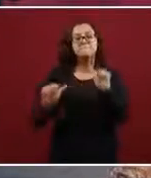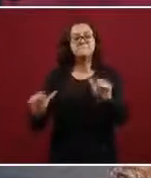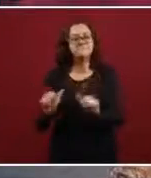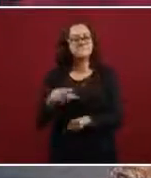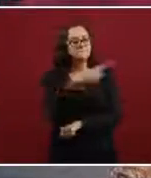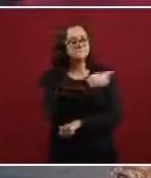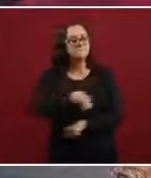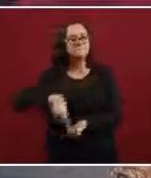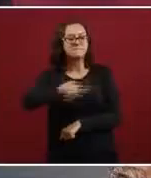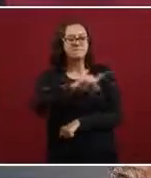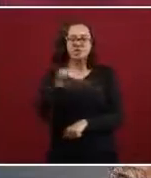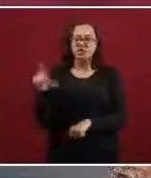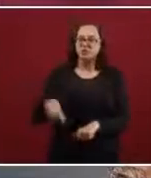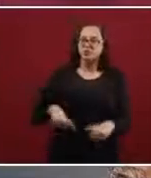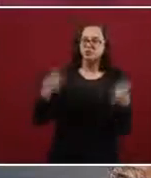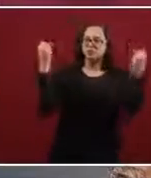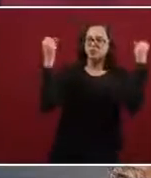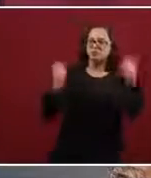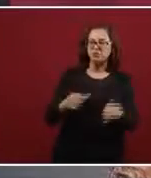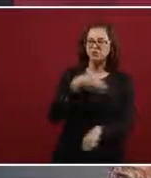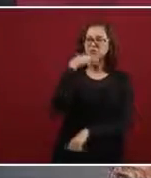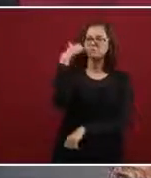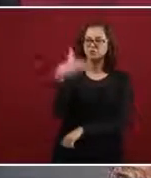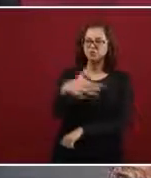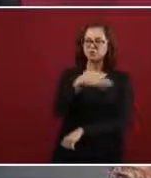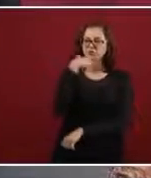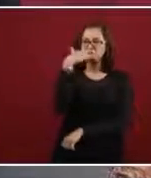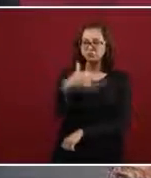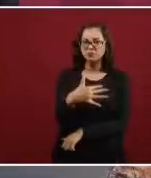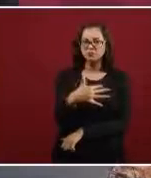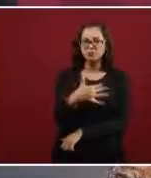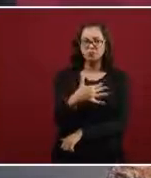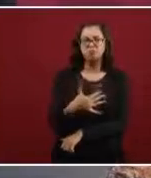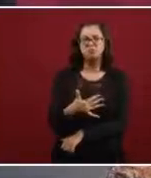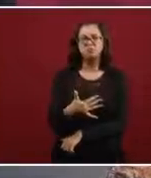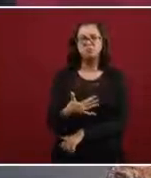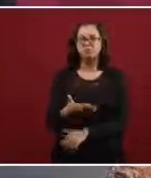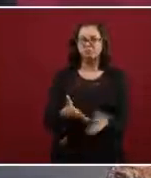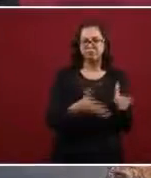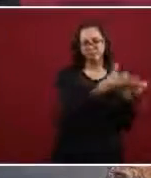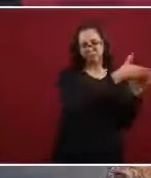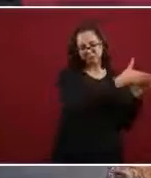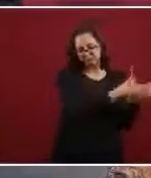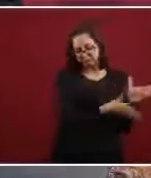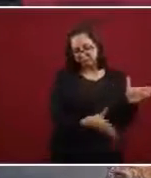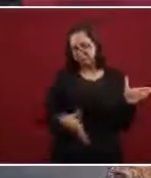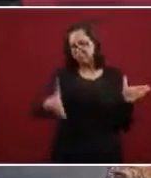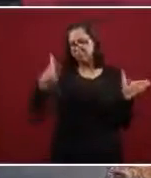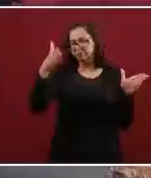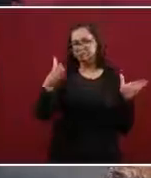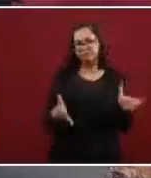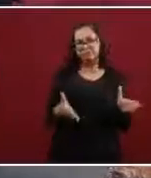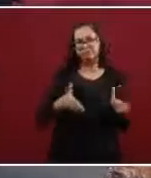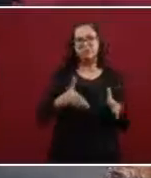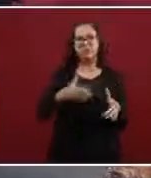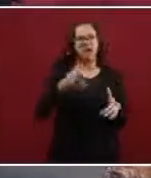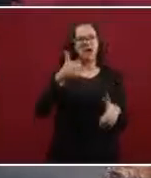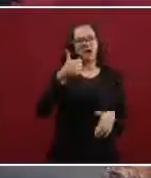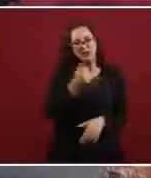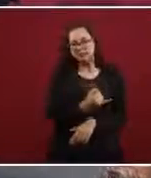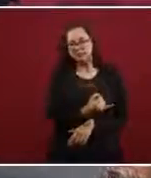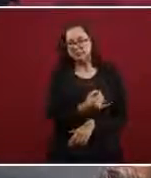régimen autoritario y corrupto que predominaba en nuestro